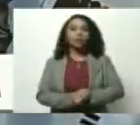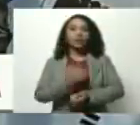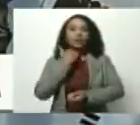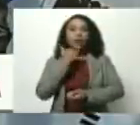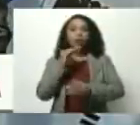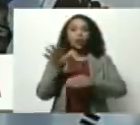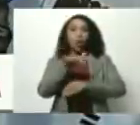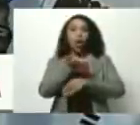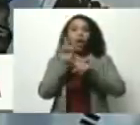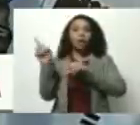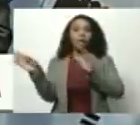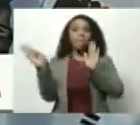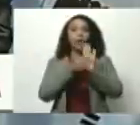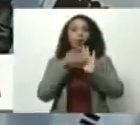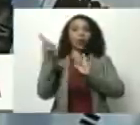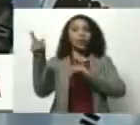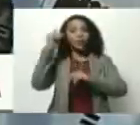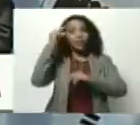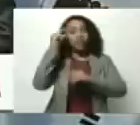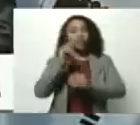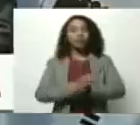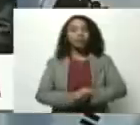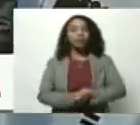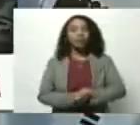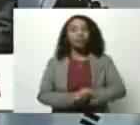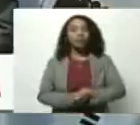todos estos fueron colocados en esa fecha,